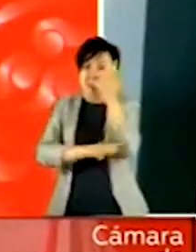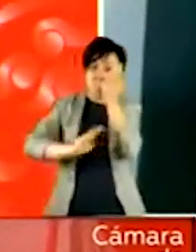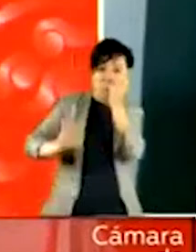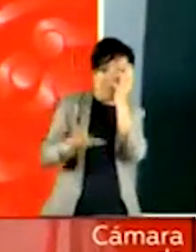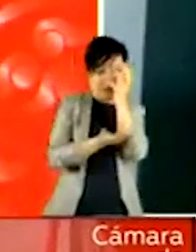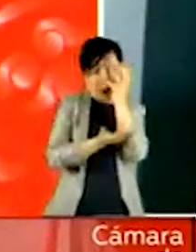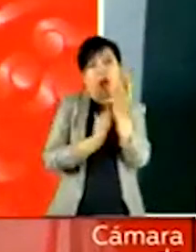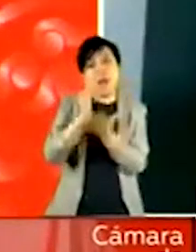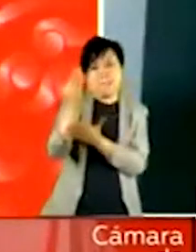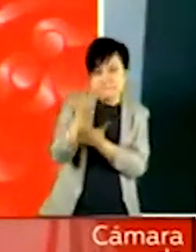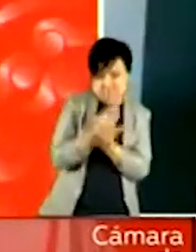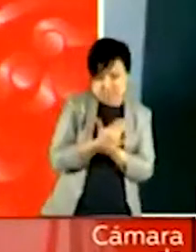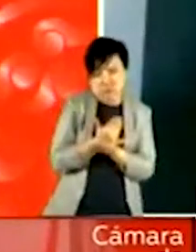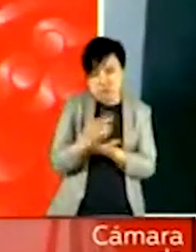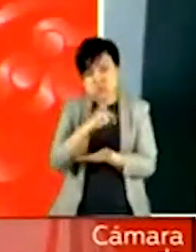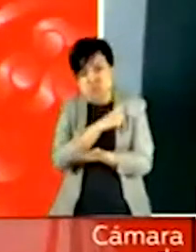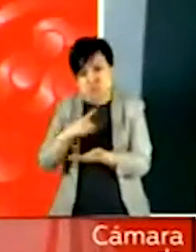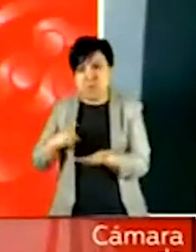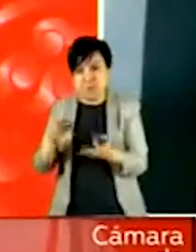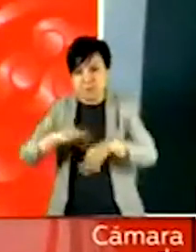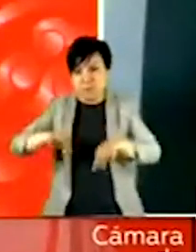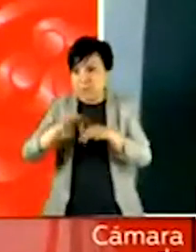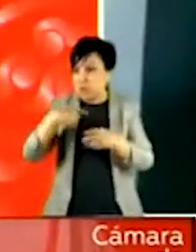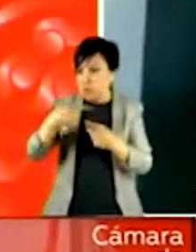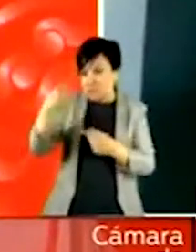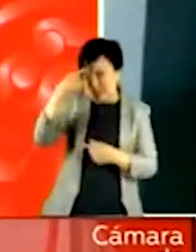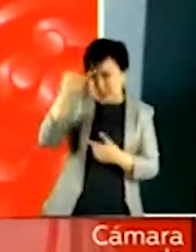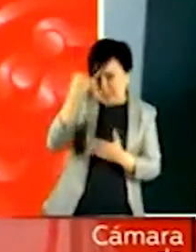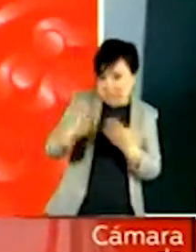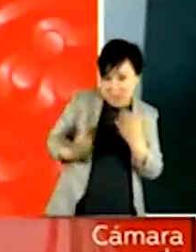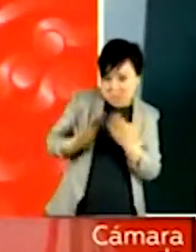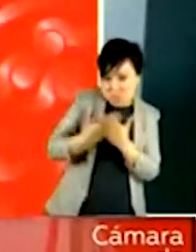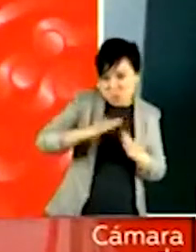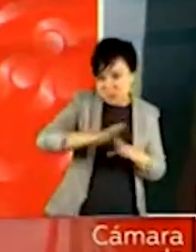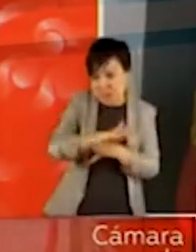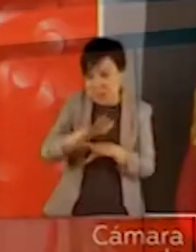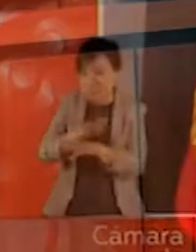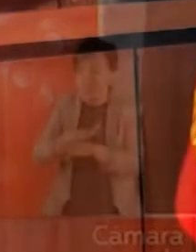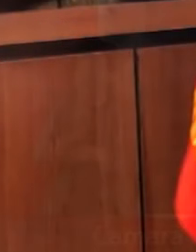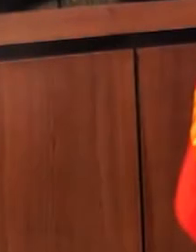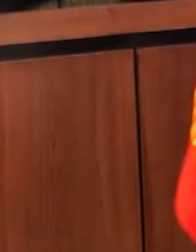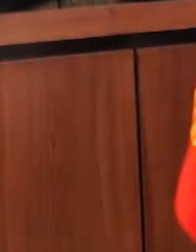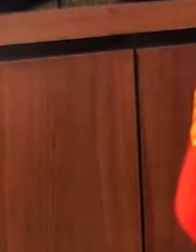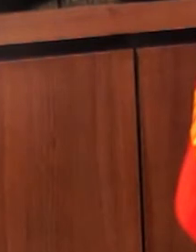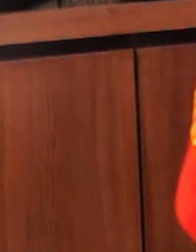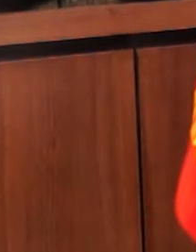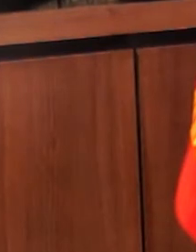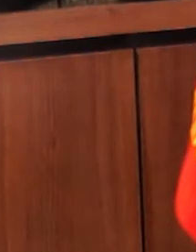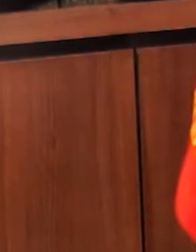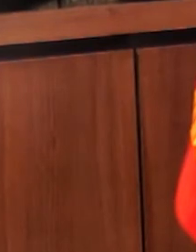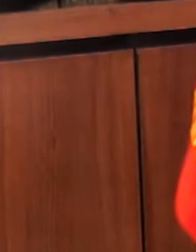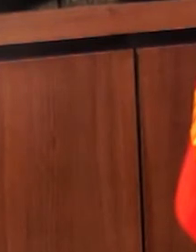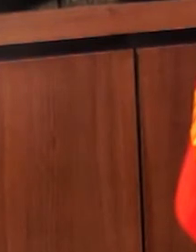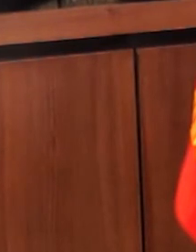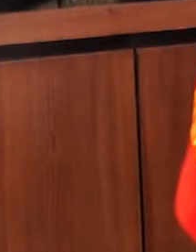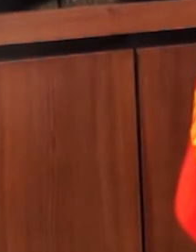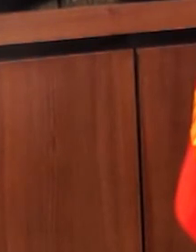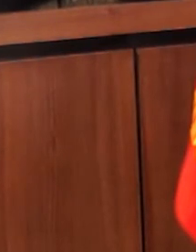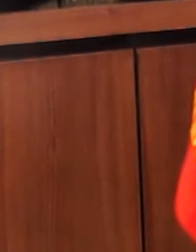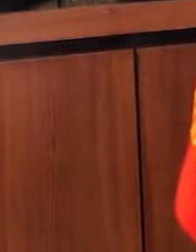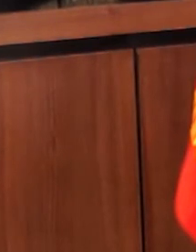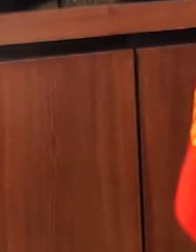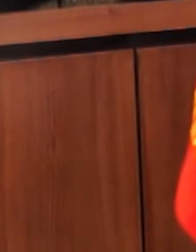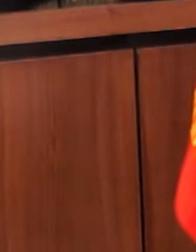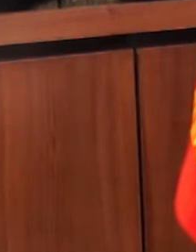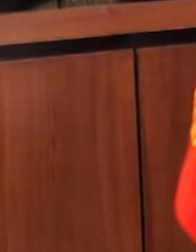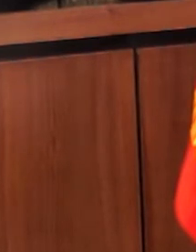los cambios propuestos responden a la problemática consistente en que actualmente no hay mecanismos